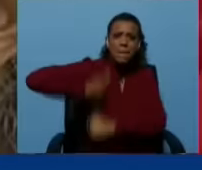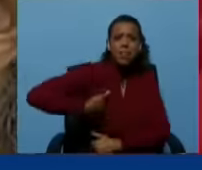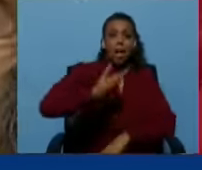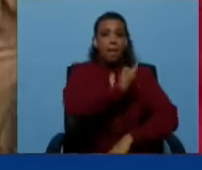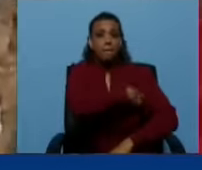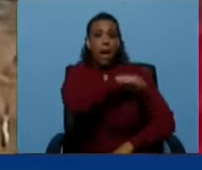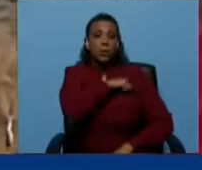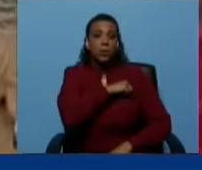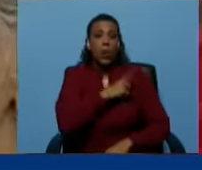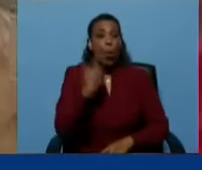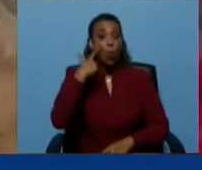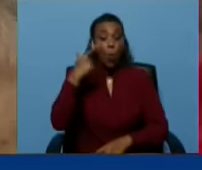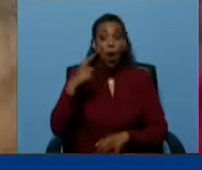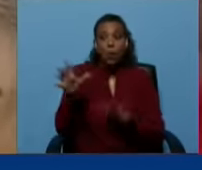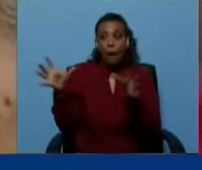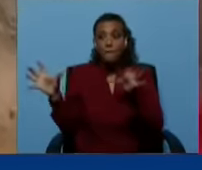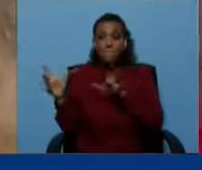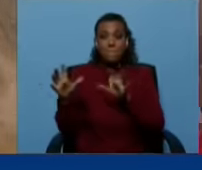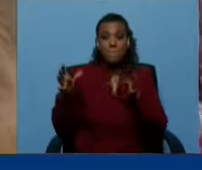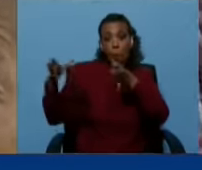Luego se fue al sur,